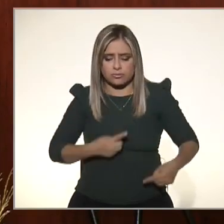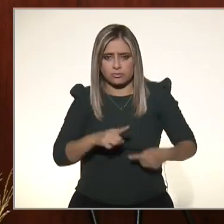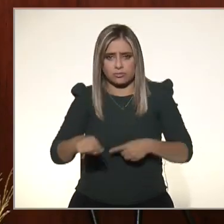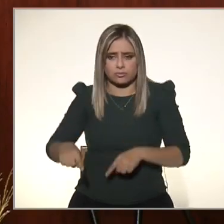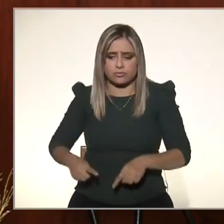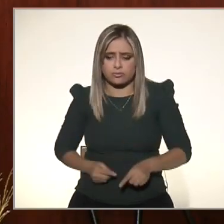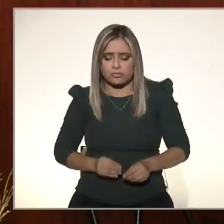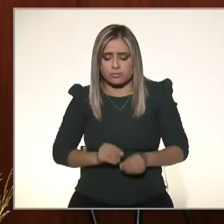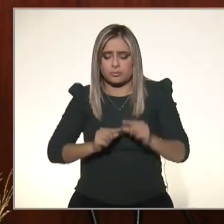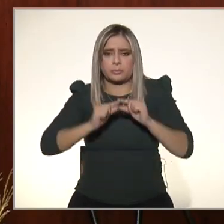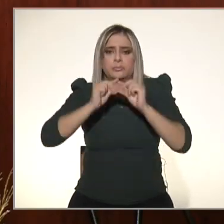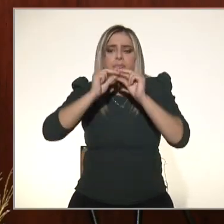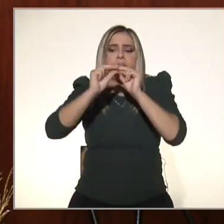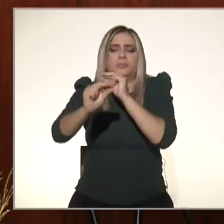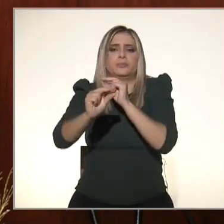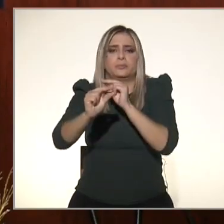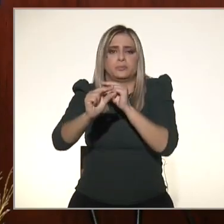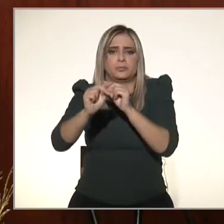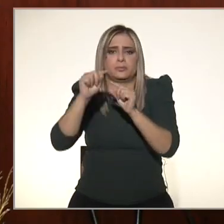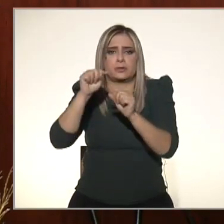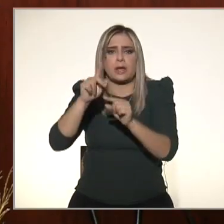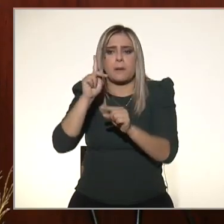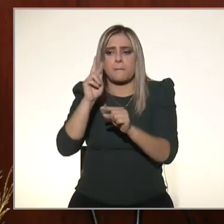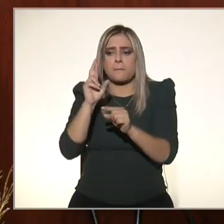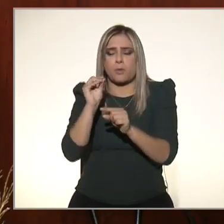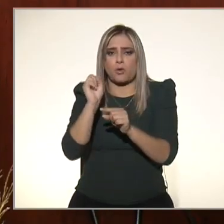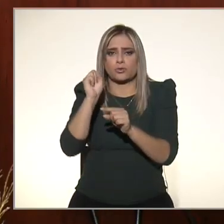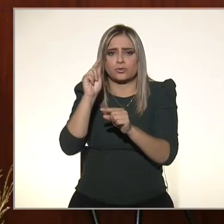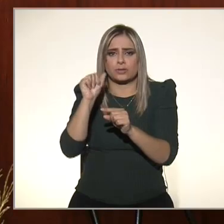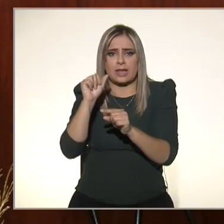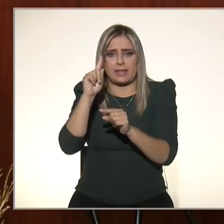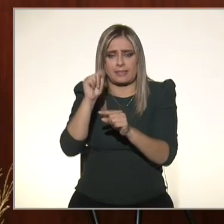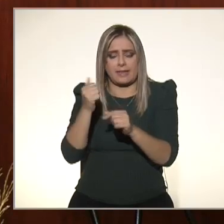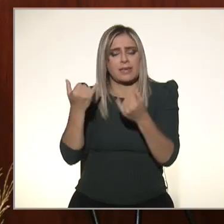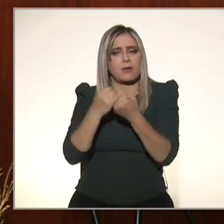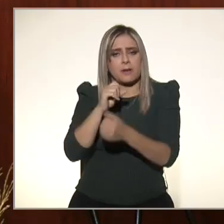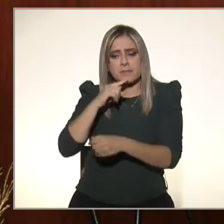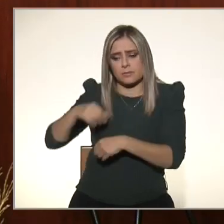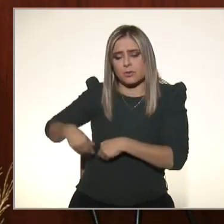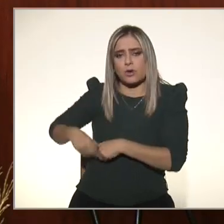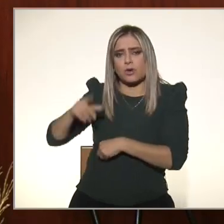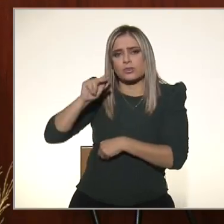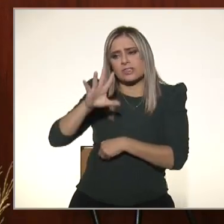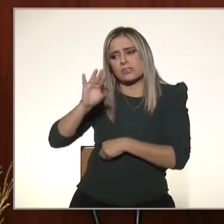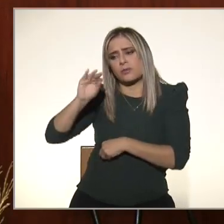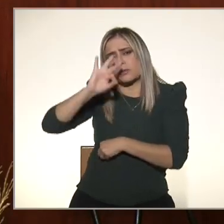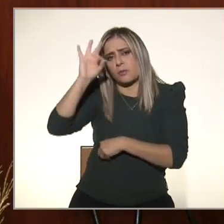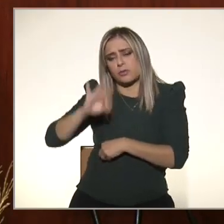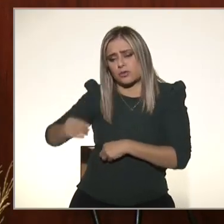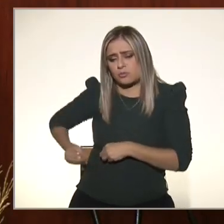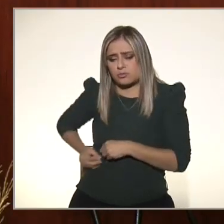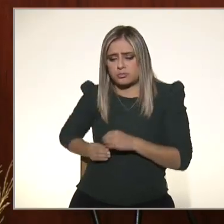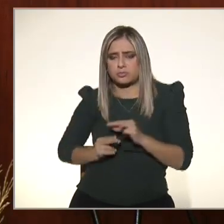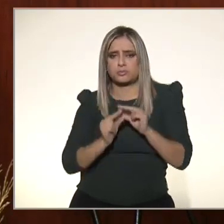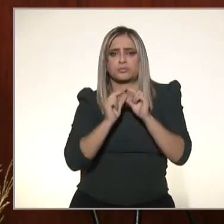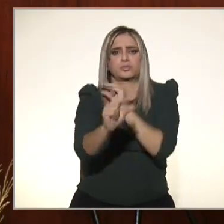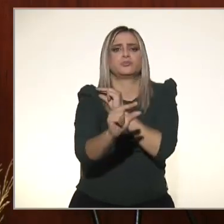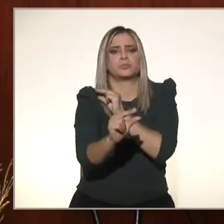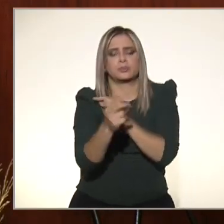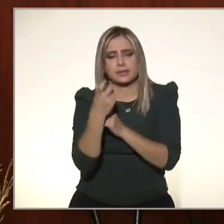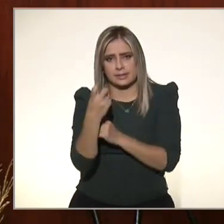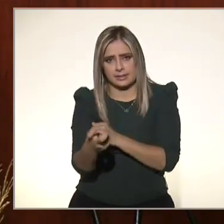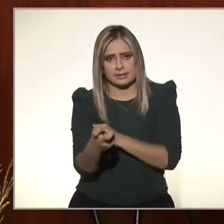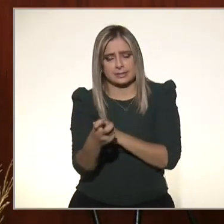Entre ellos, la más importante es la próstata, que es la que aporta el 85-90% de todo el líquido seminal,